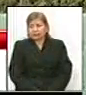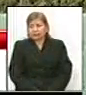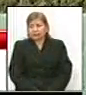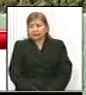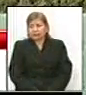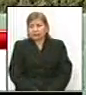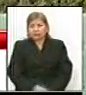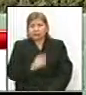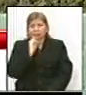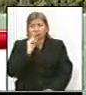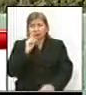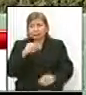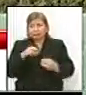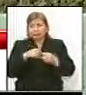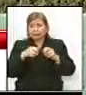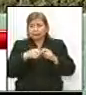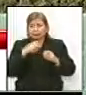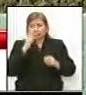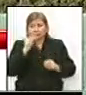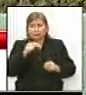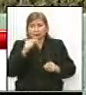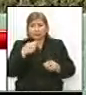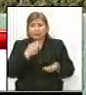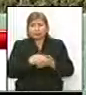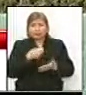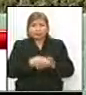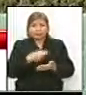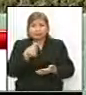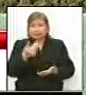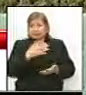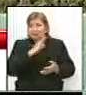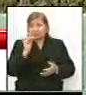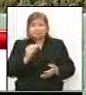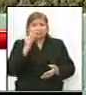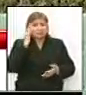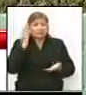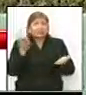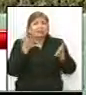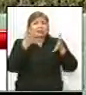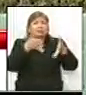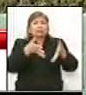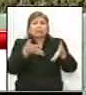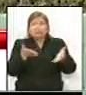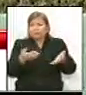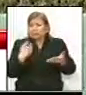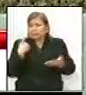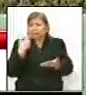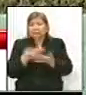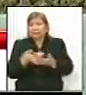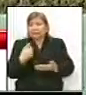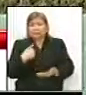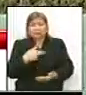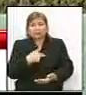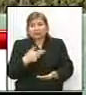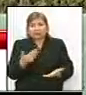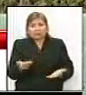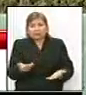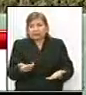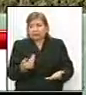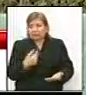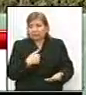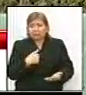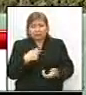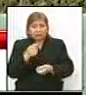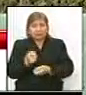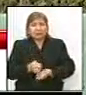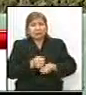Ese es el problema. El problema es que traen el dinero y nunca sabemos en dónde queda, porque no nos llega a nosotros. Yo también como